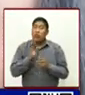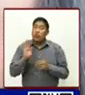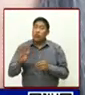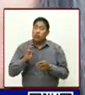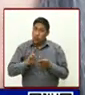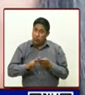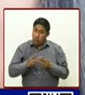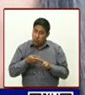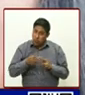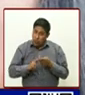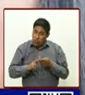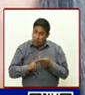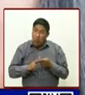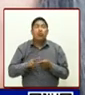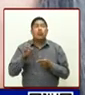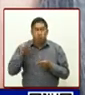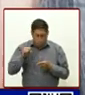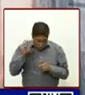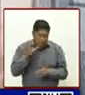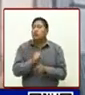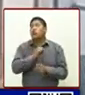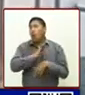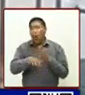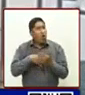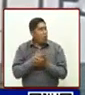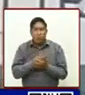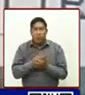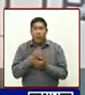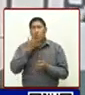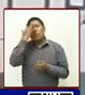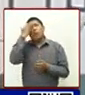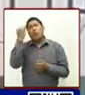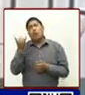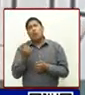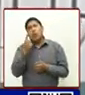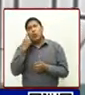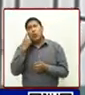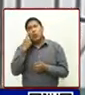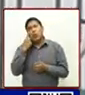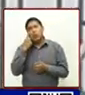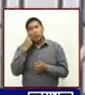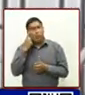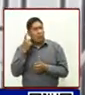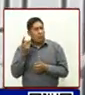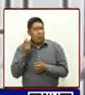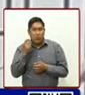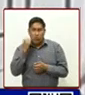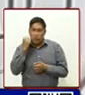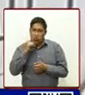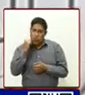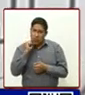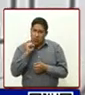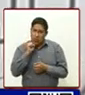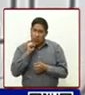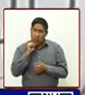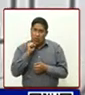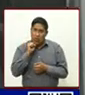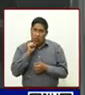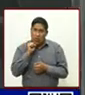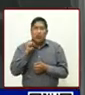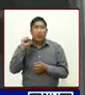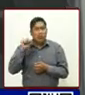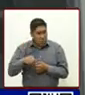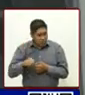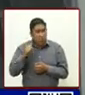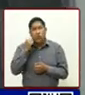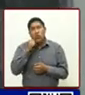de ella en su... Hemos encontrado todas las pruebas. ¿Cuál es el motivo? ¿Usted conoce? Es la sobrina de su esposo. Es